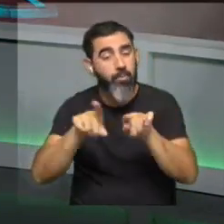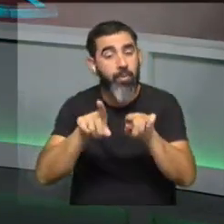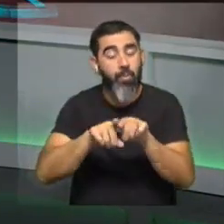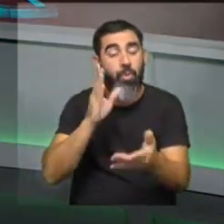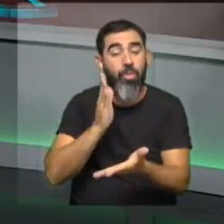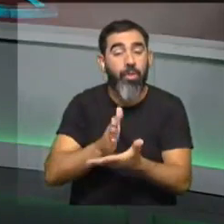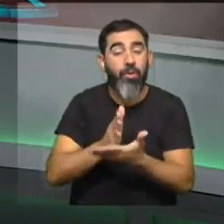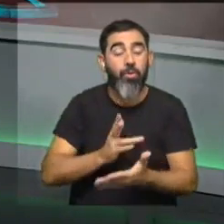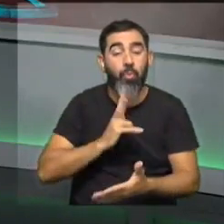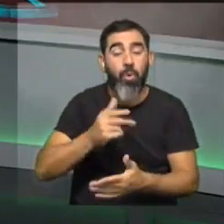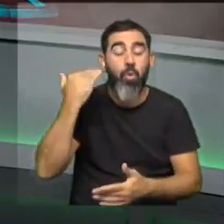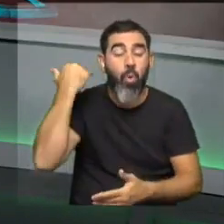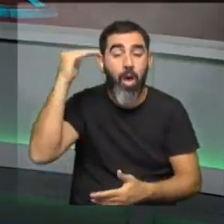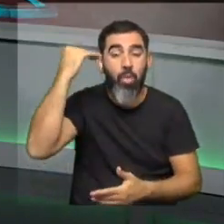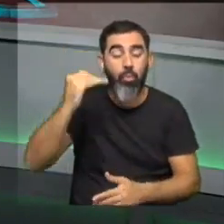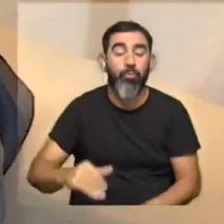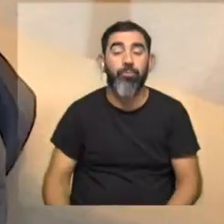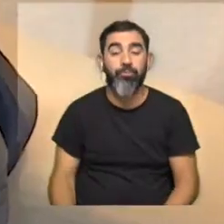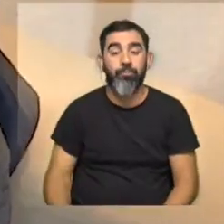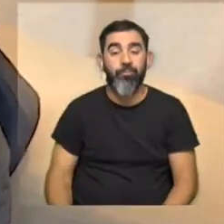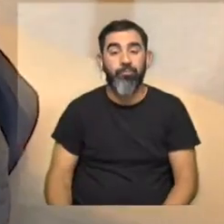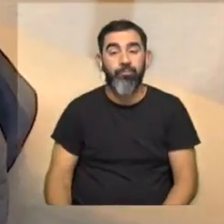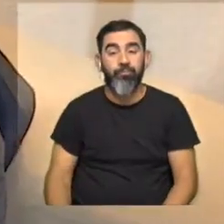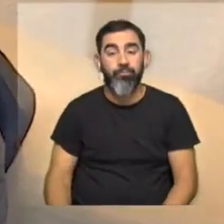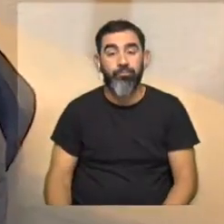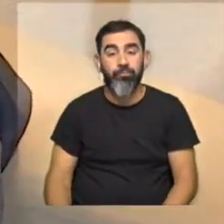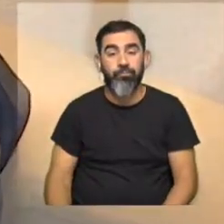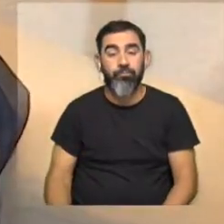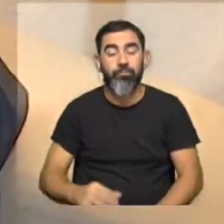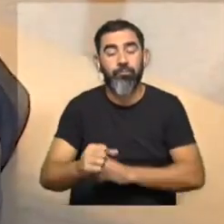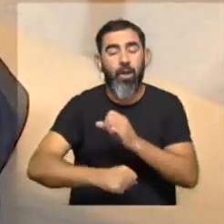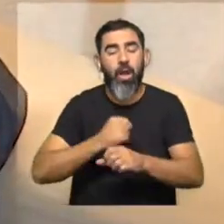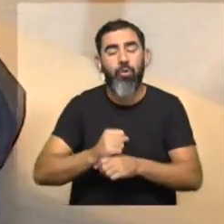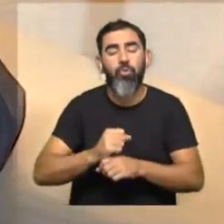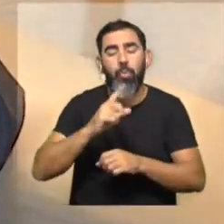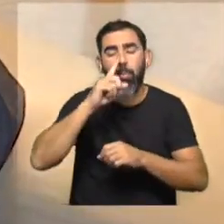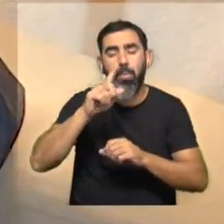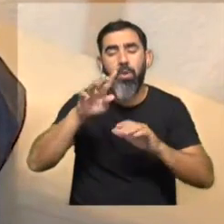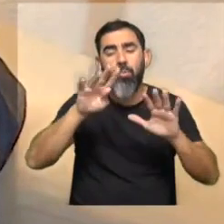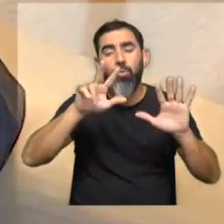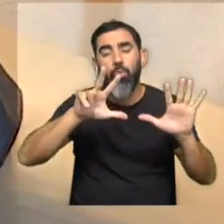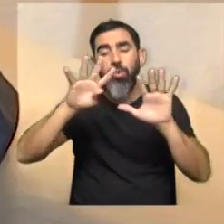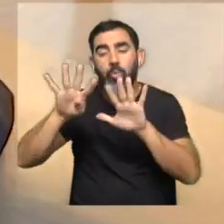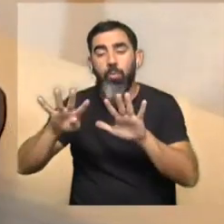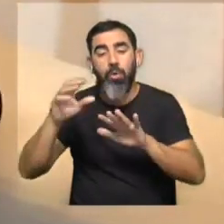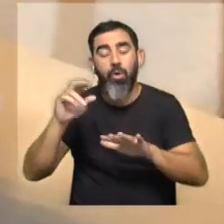derechos humanos que las personas adultas. Está establecido desde el año 89 en la Convención sobre los Derechos del